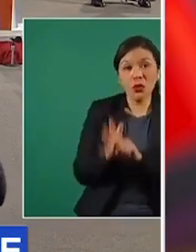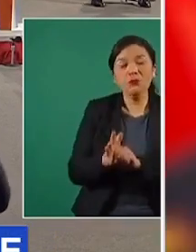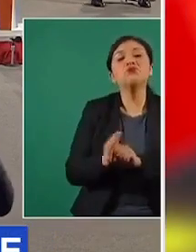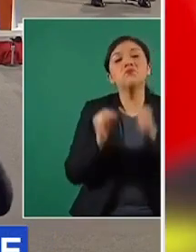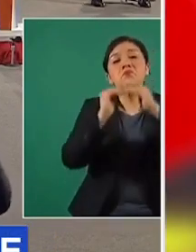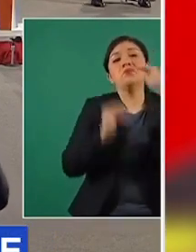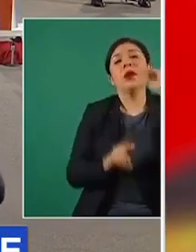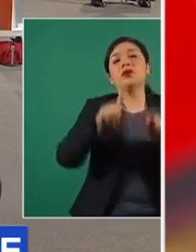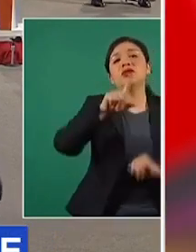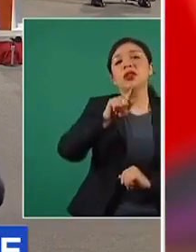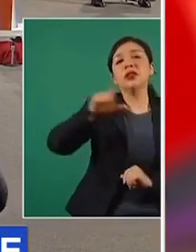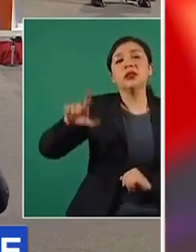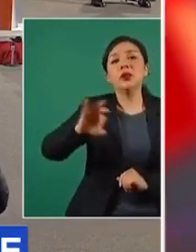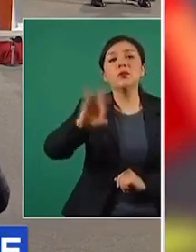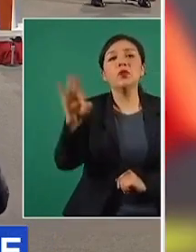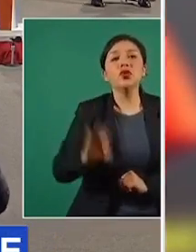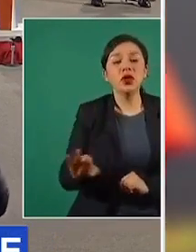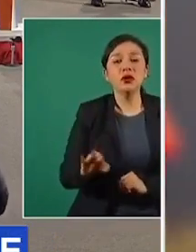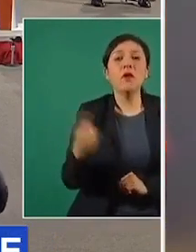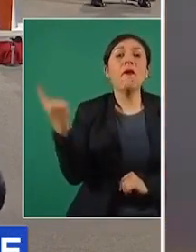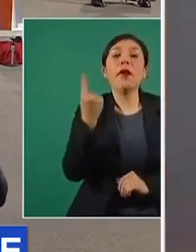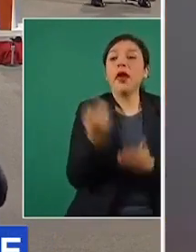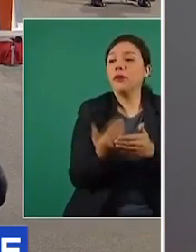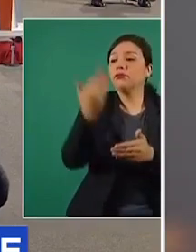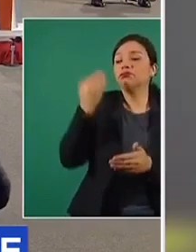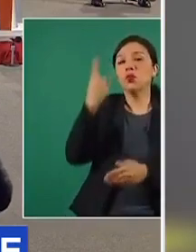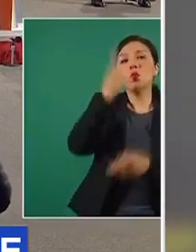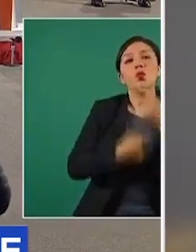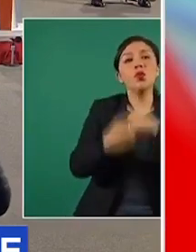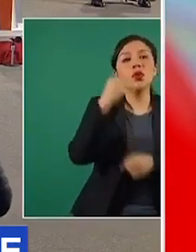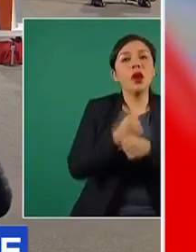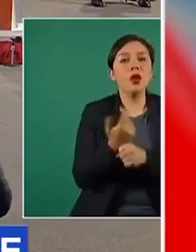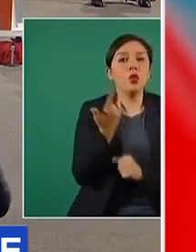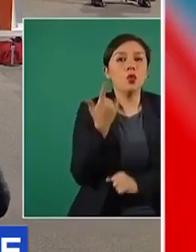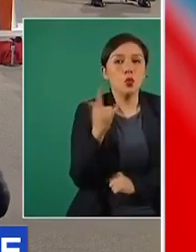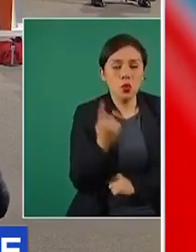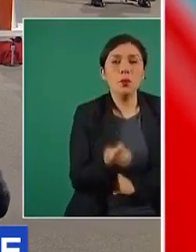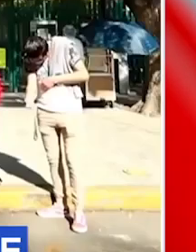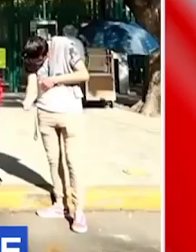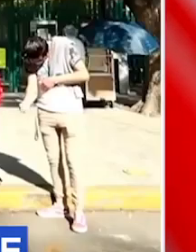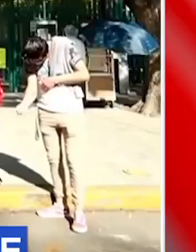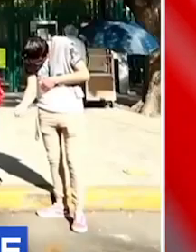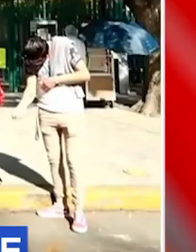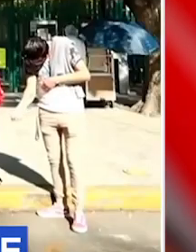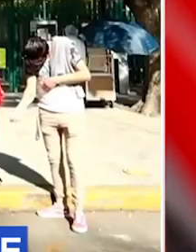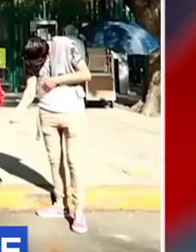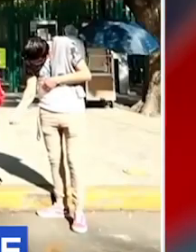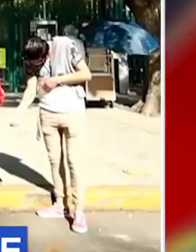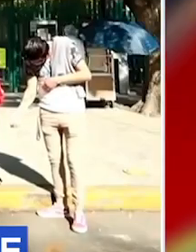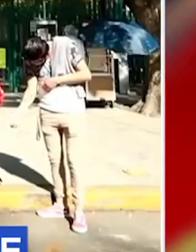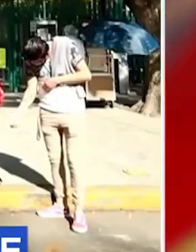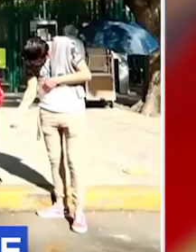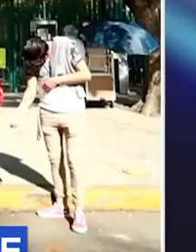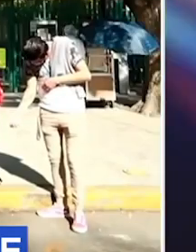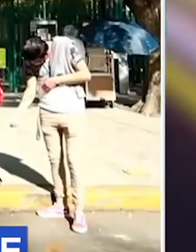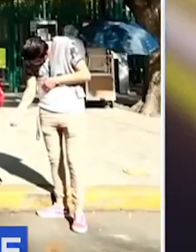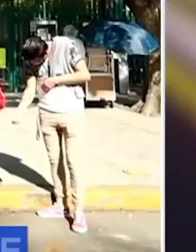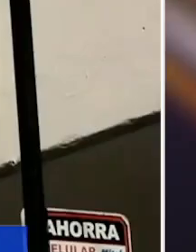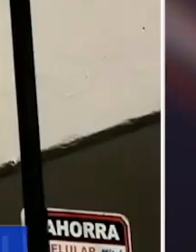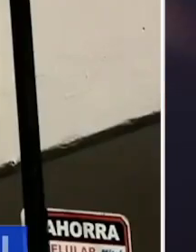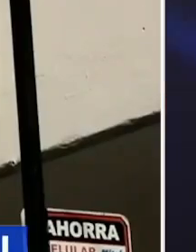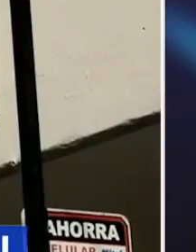en este día el consulado de Estados Unidos en Monterrey indicó que las